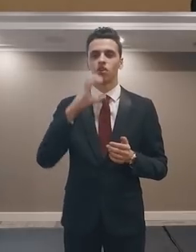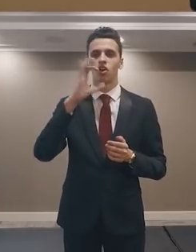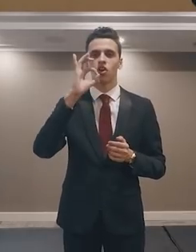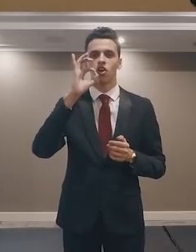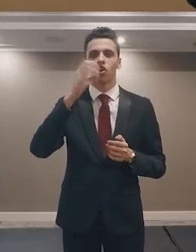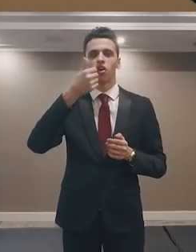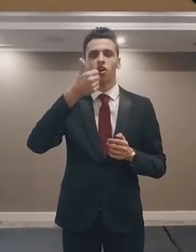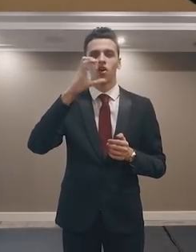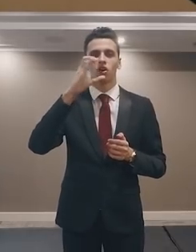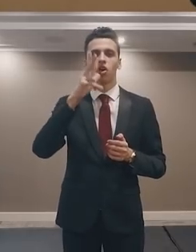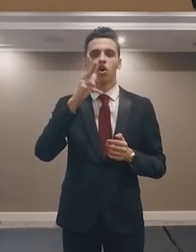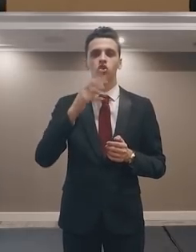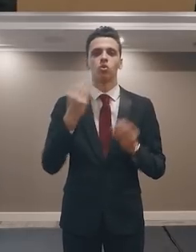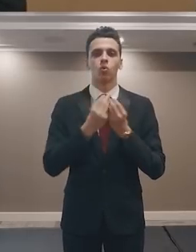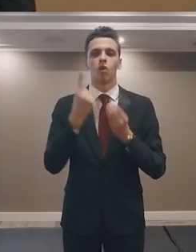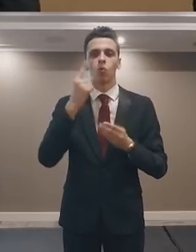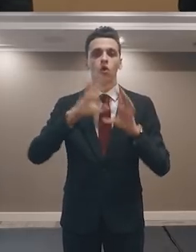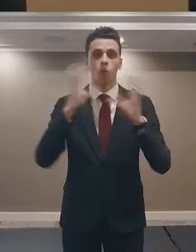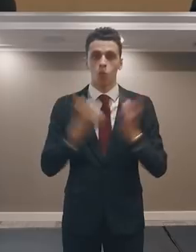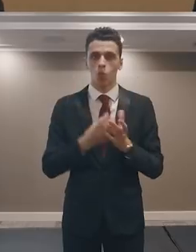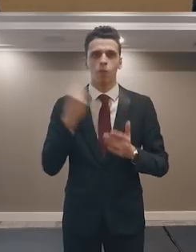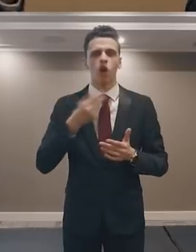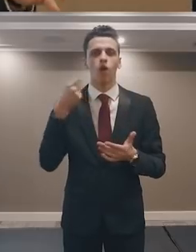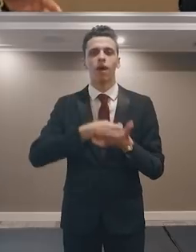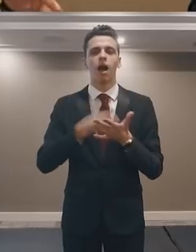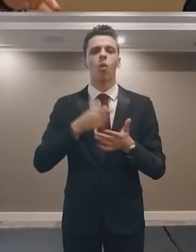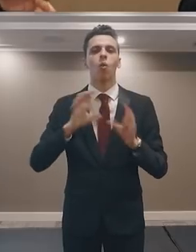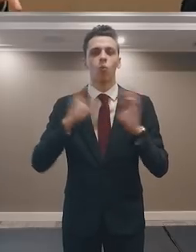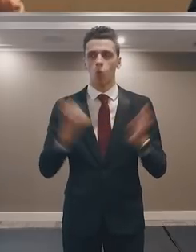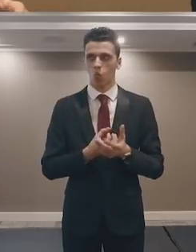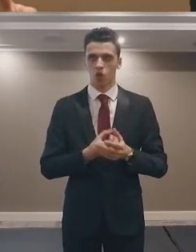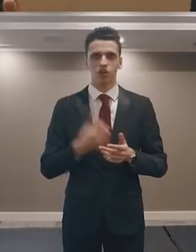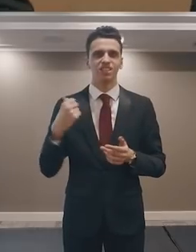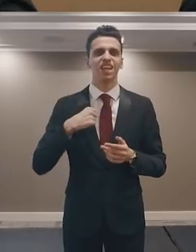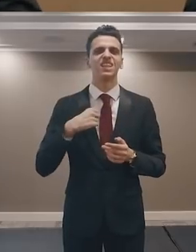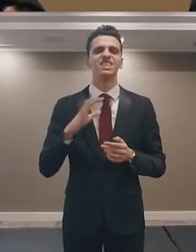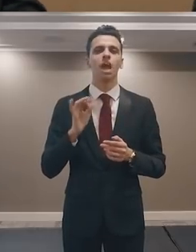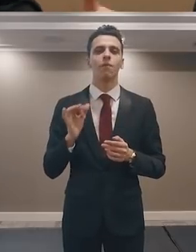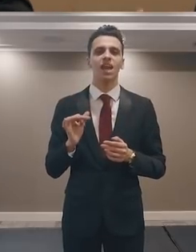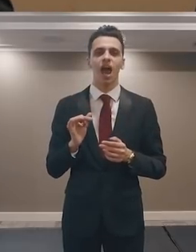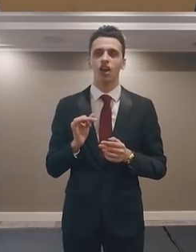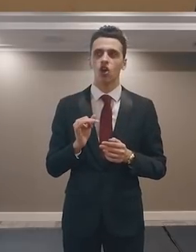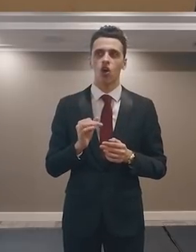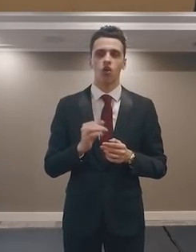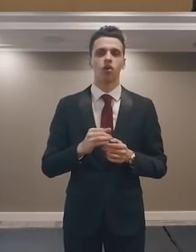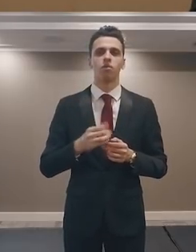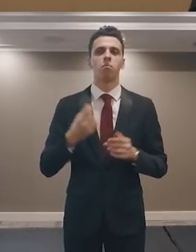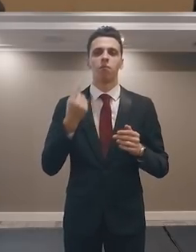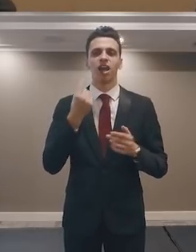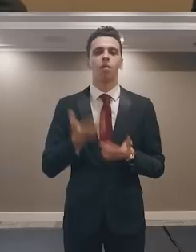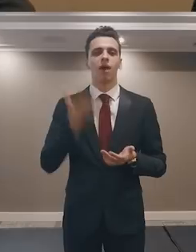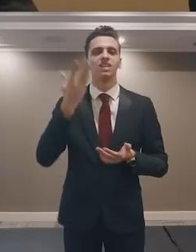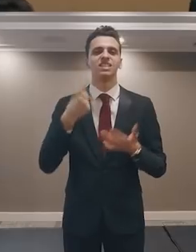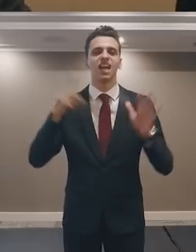mejor pagado en neuromarketing liderazgo coaching y un seminario de seis días valorado en más de seis mil dólares y hay cola